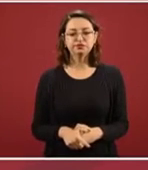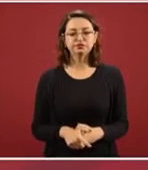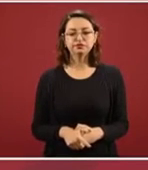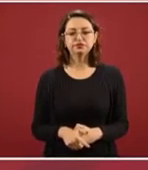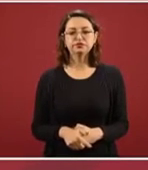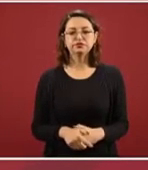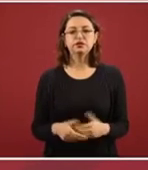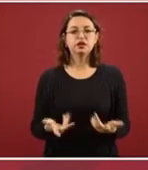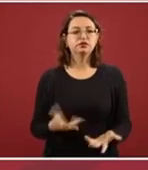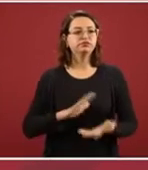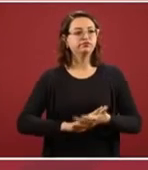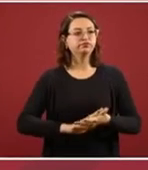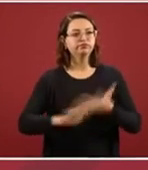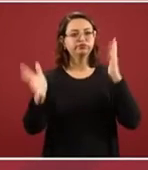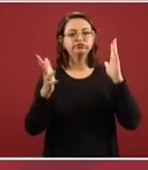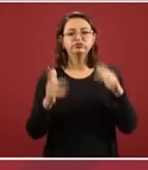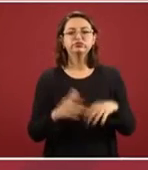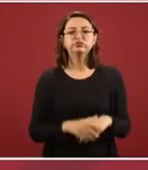incidencia delictiva,